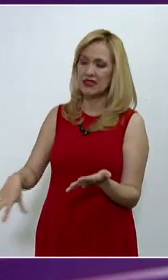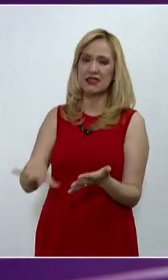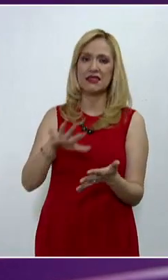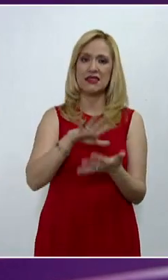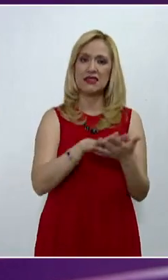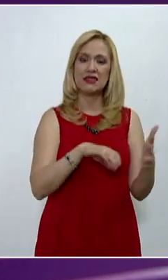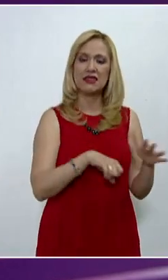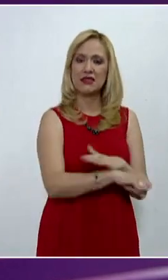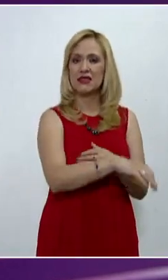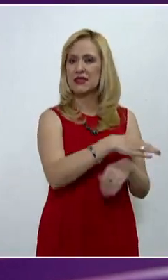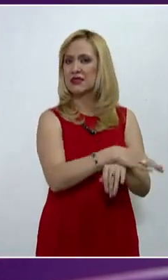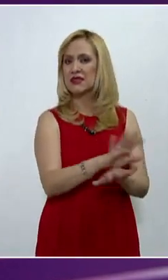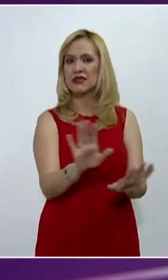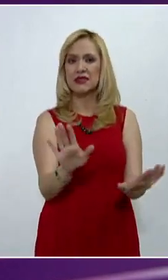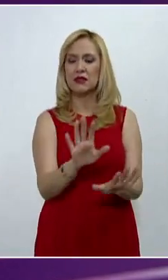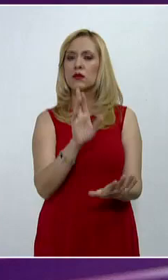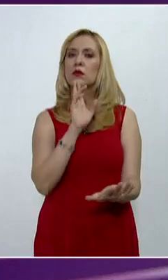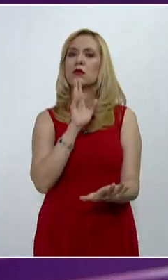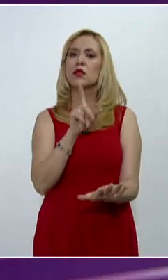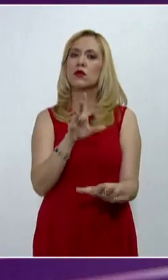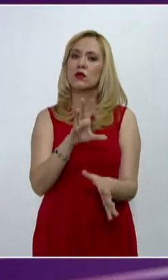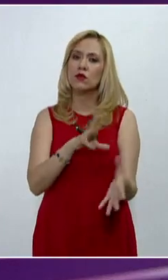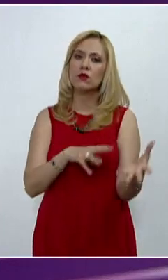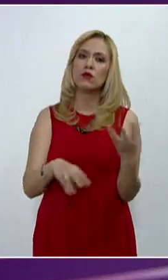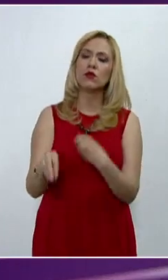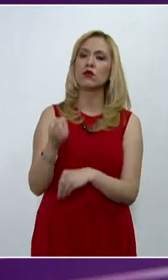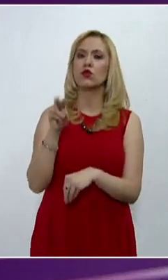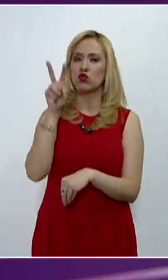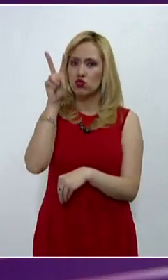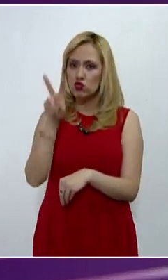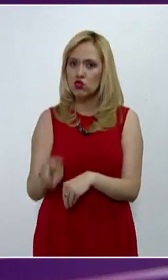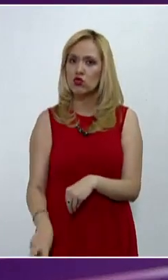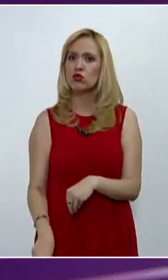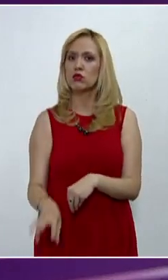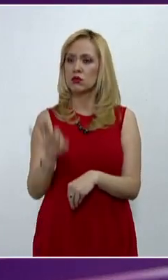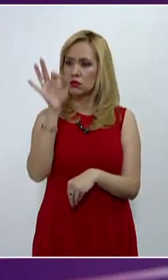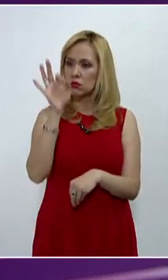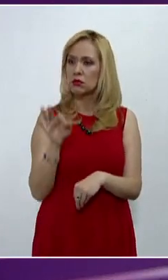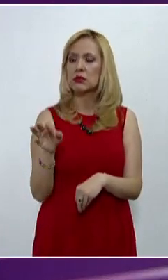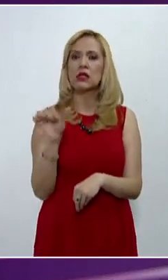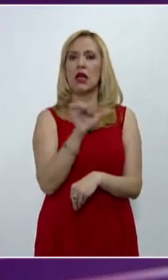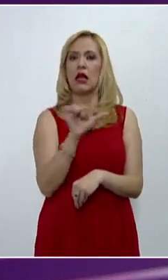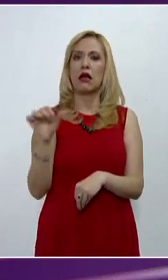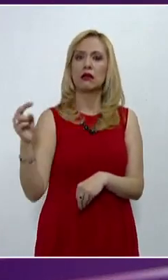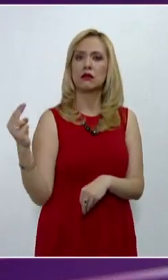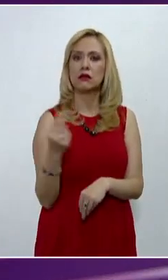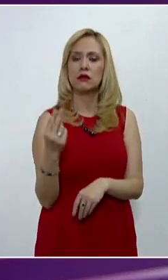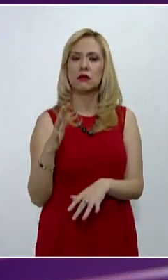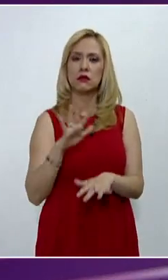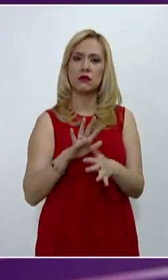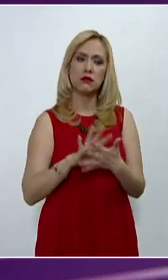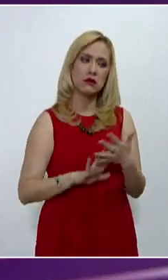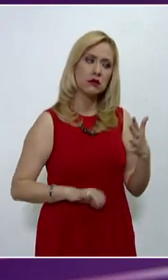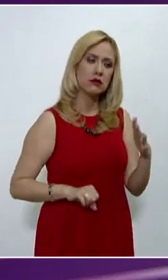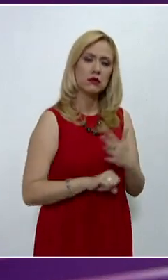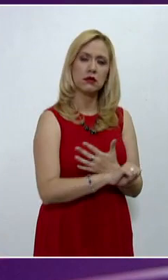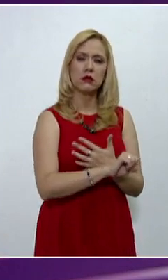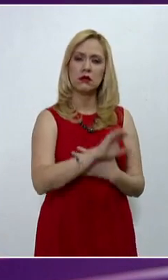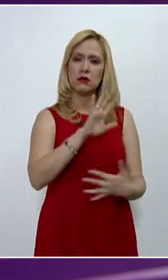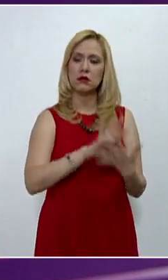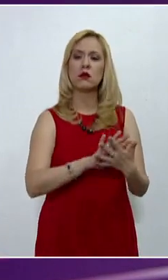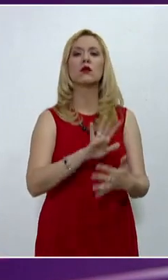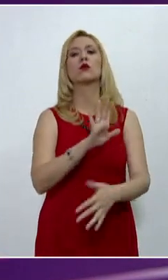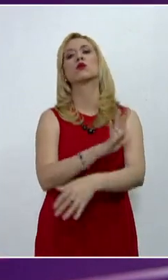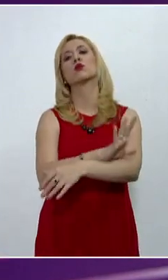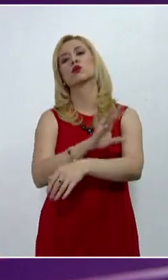y debe recuperarse el carácter racional, proporcional, necesario de la prisión preventiva justificada, ¿no? Eso